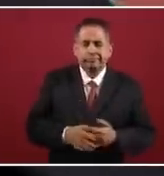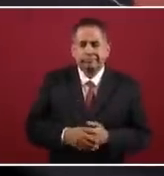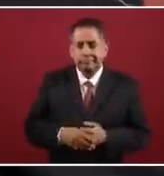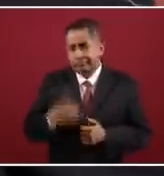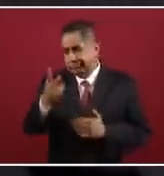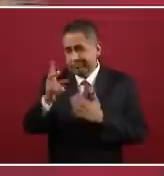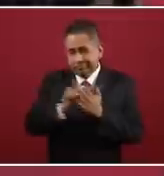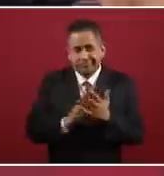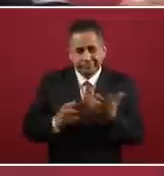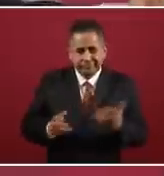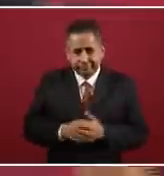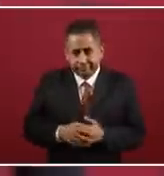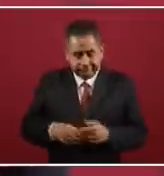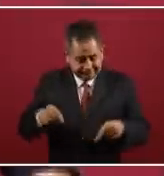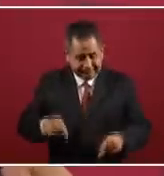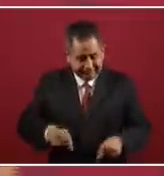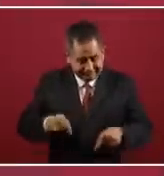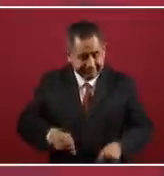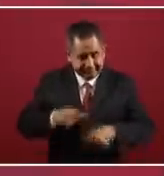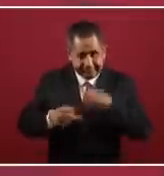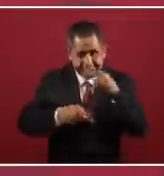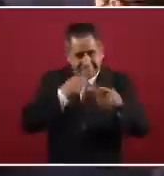2 meses y fue aquí.